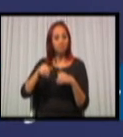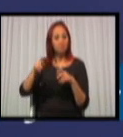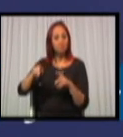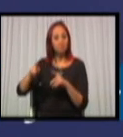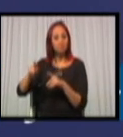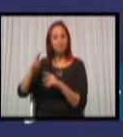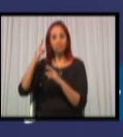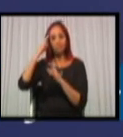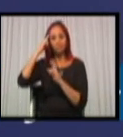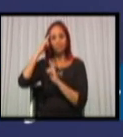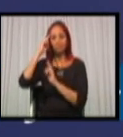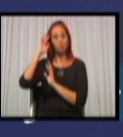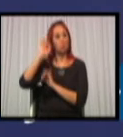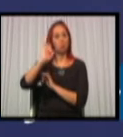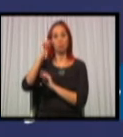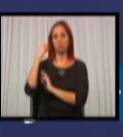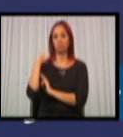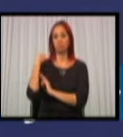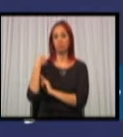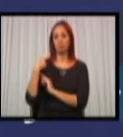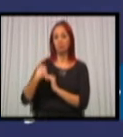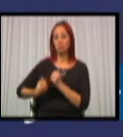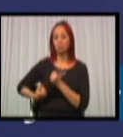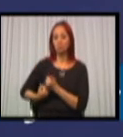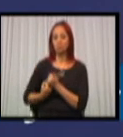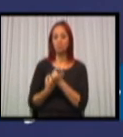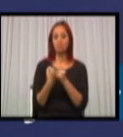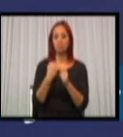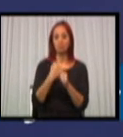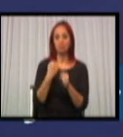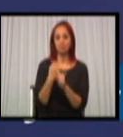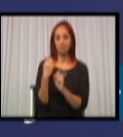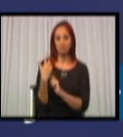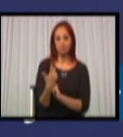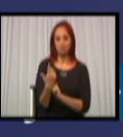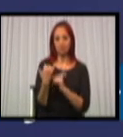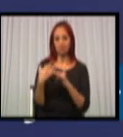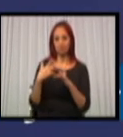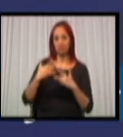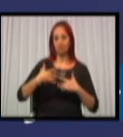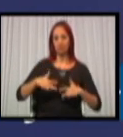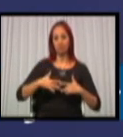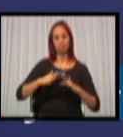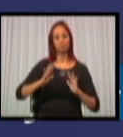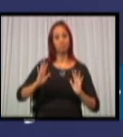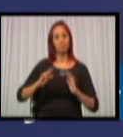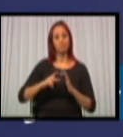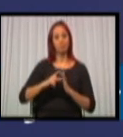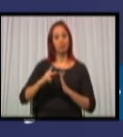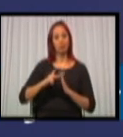irresponsablemente no está contribuyendo a la obra social, están evadiendo las patentes.